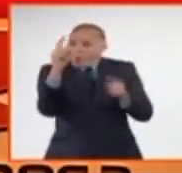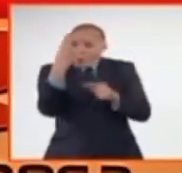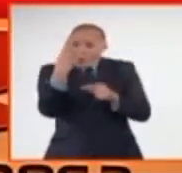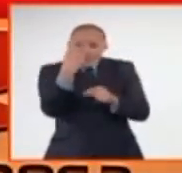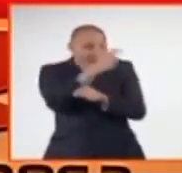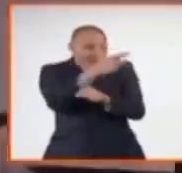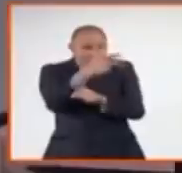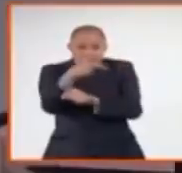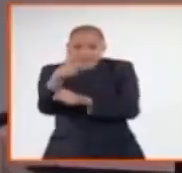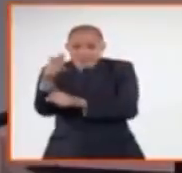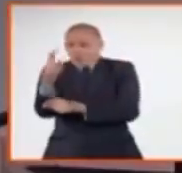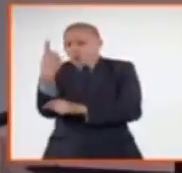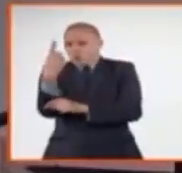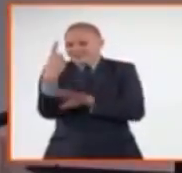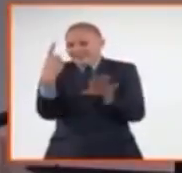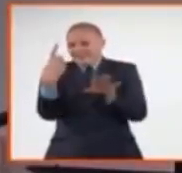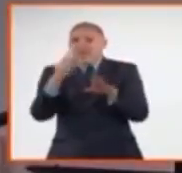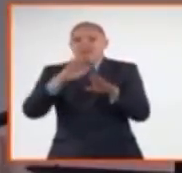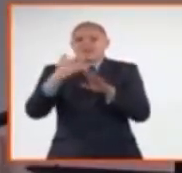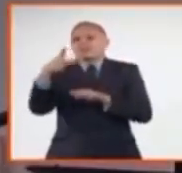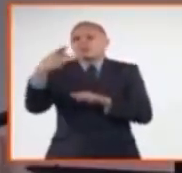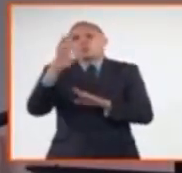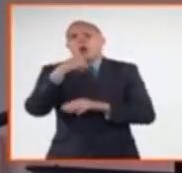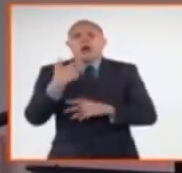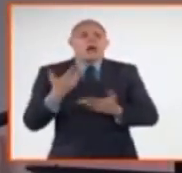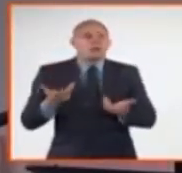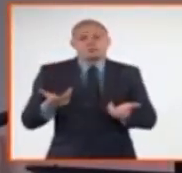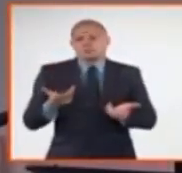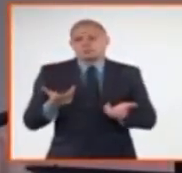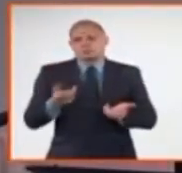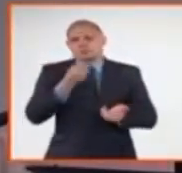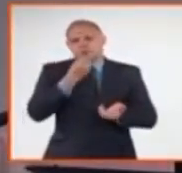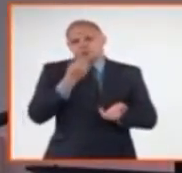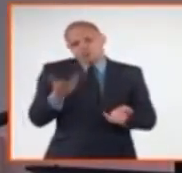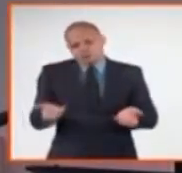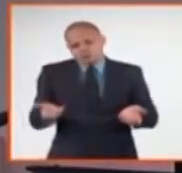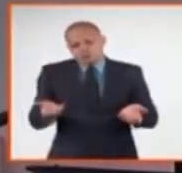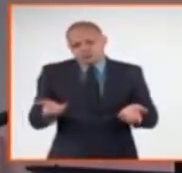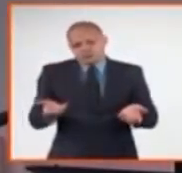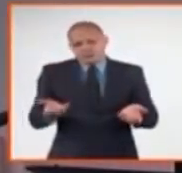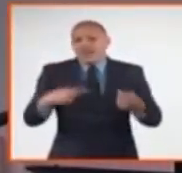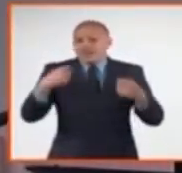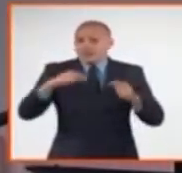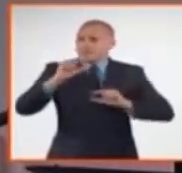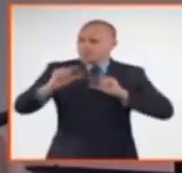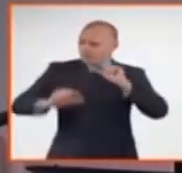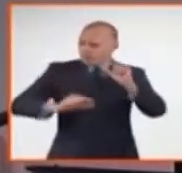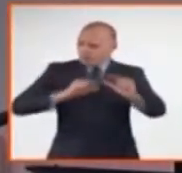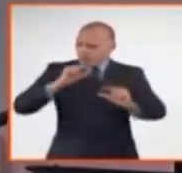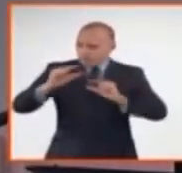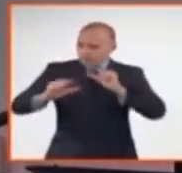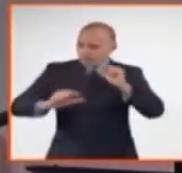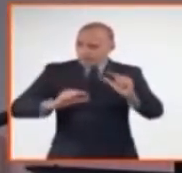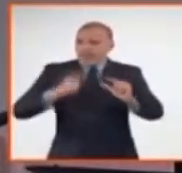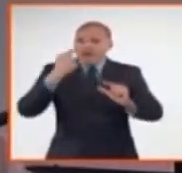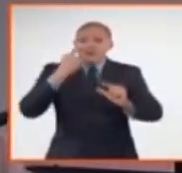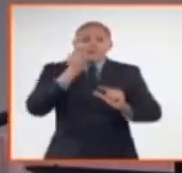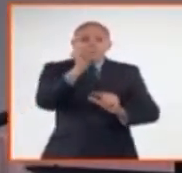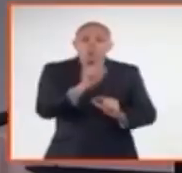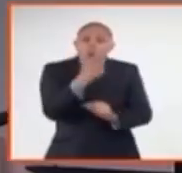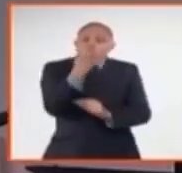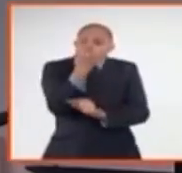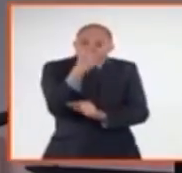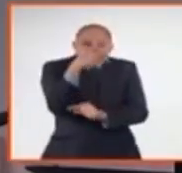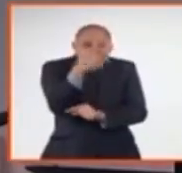este tema porque como los estudios clínicos donde hemos evaluado la eficacia la vacuna y donde hemos medio la inmunología de la vacuna como industria la respuesta inmune